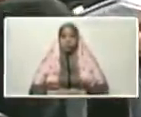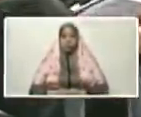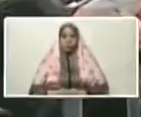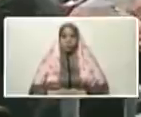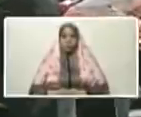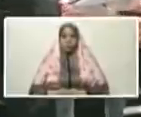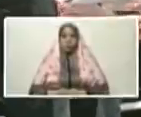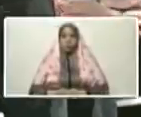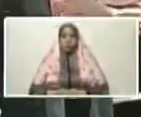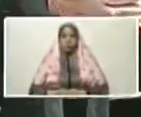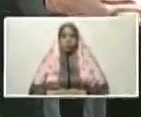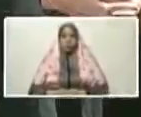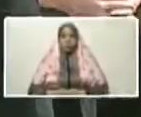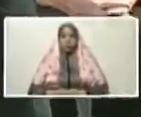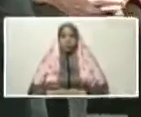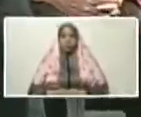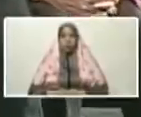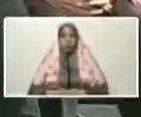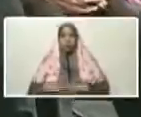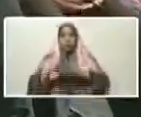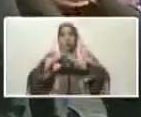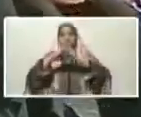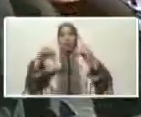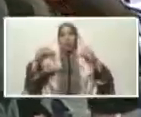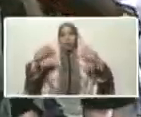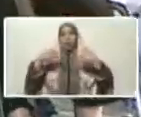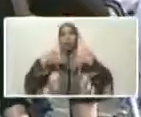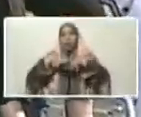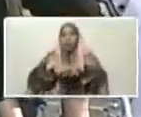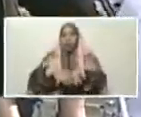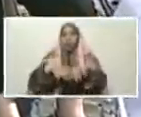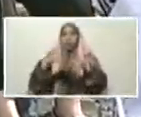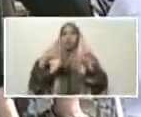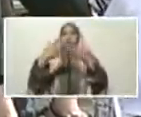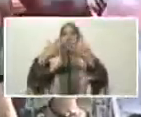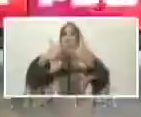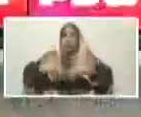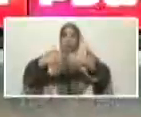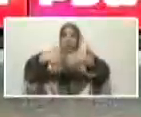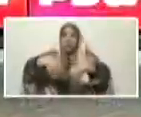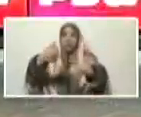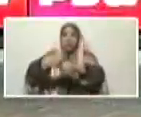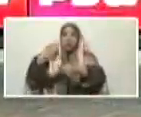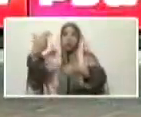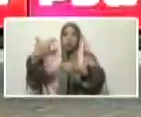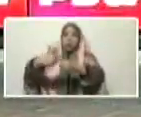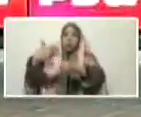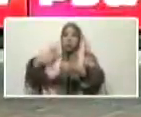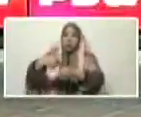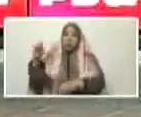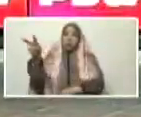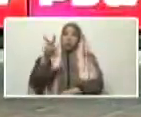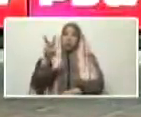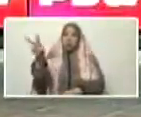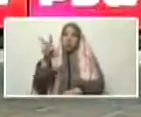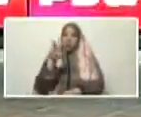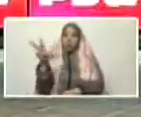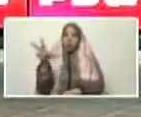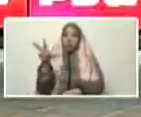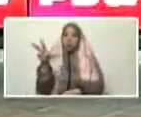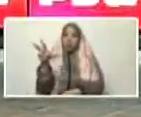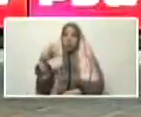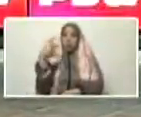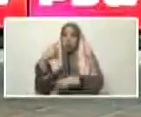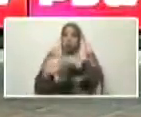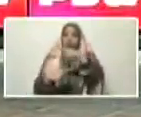porque toda la industria petrolera venezolana las refinerías los mejoradores la